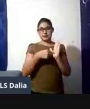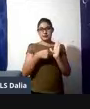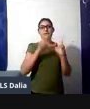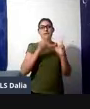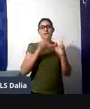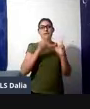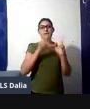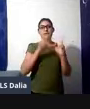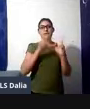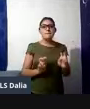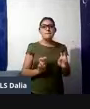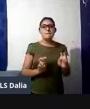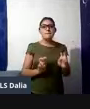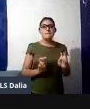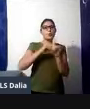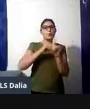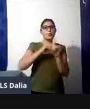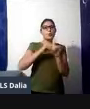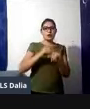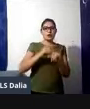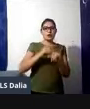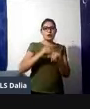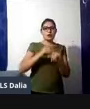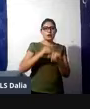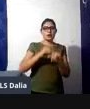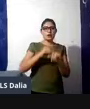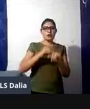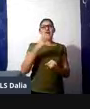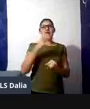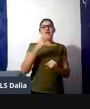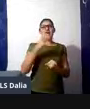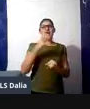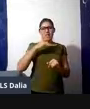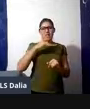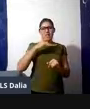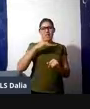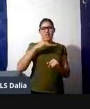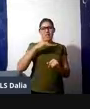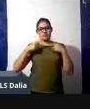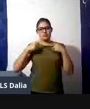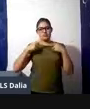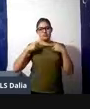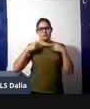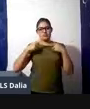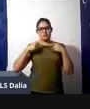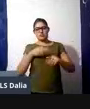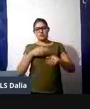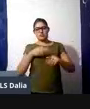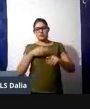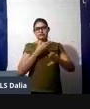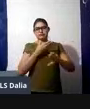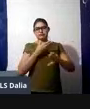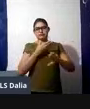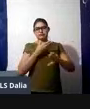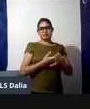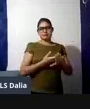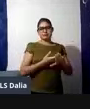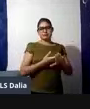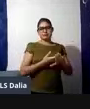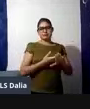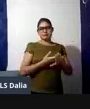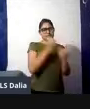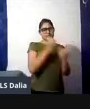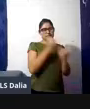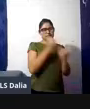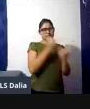el acoso cibernético, y algo muy padre que les puede servir muchísimo es que vienen varios testimonios que les voy a